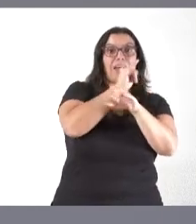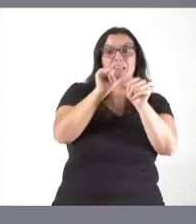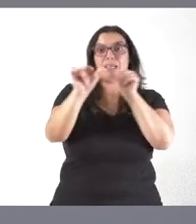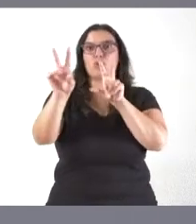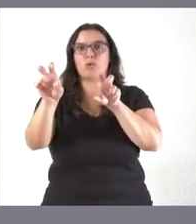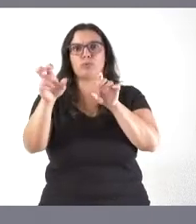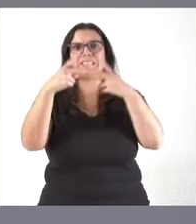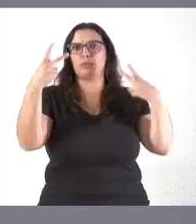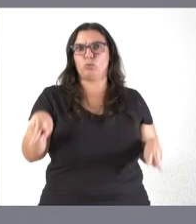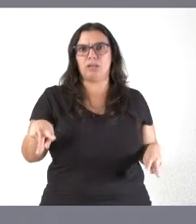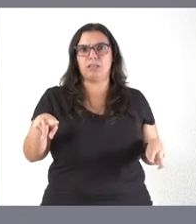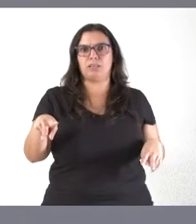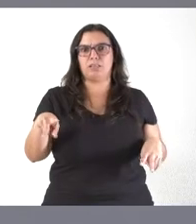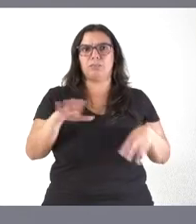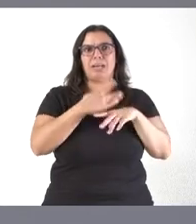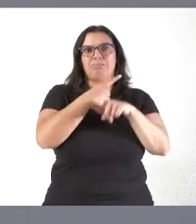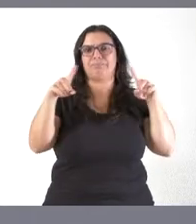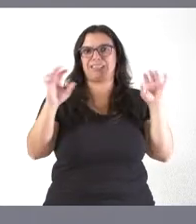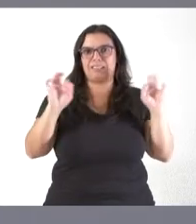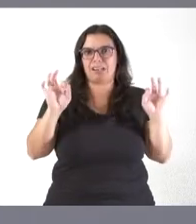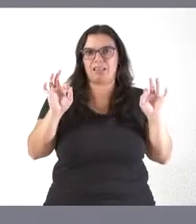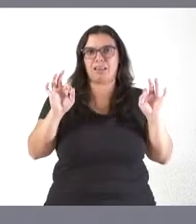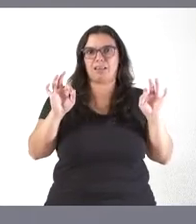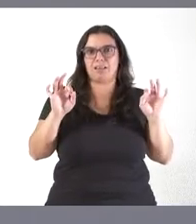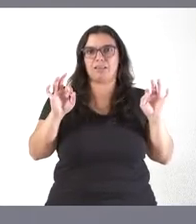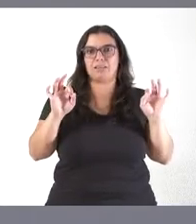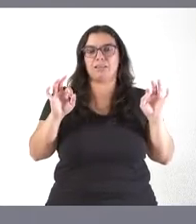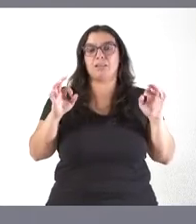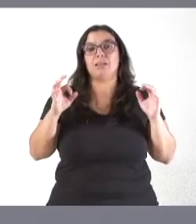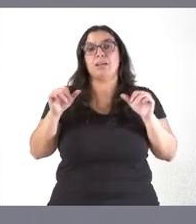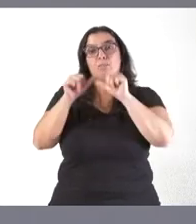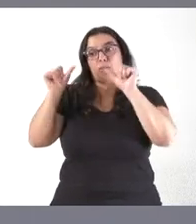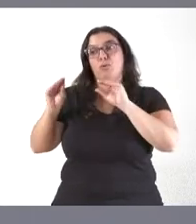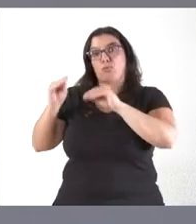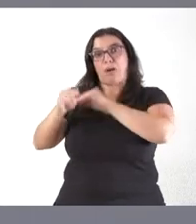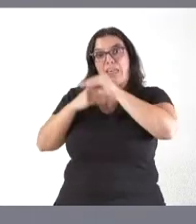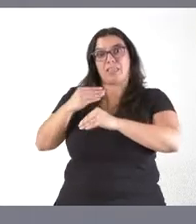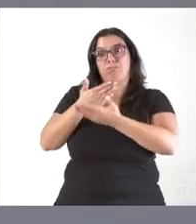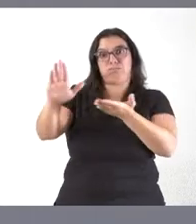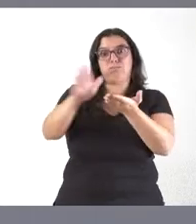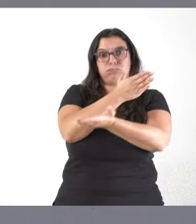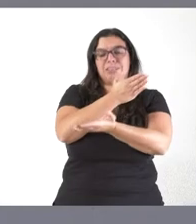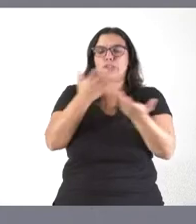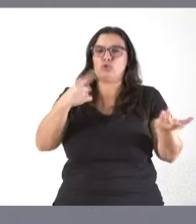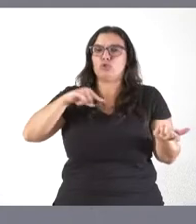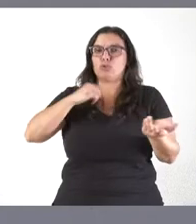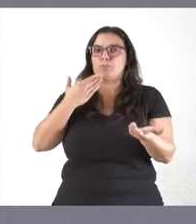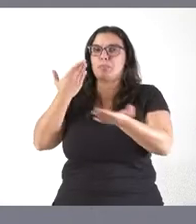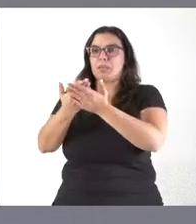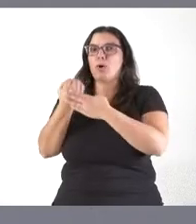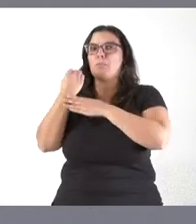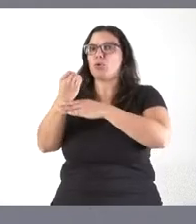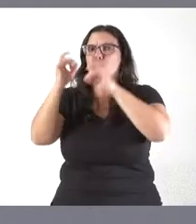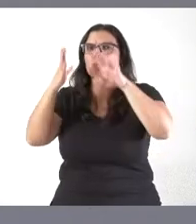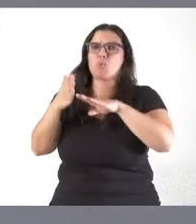para no generar distintos entre unos y otros que sí que se generan con este modelo y por tanto nosotros lo que pediríamos es que el apoyo fuera el mismo